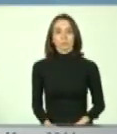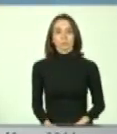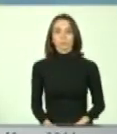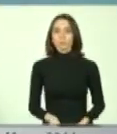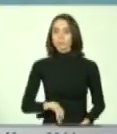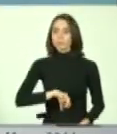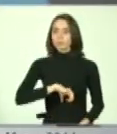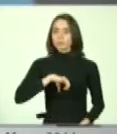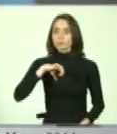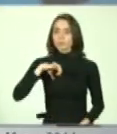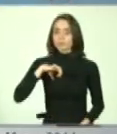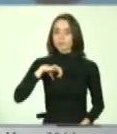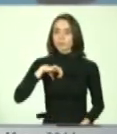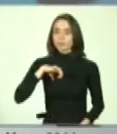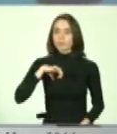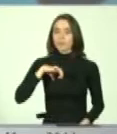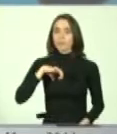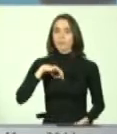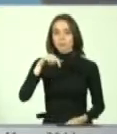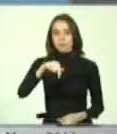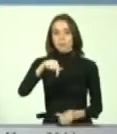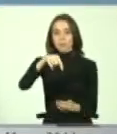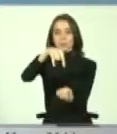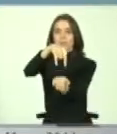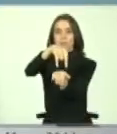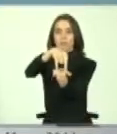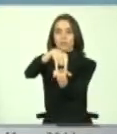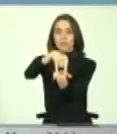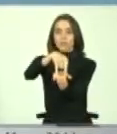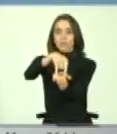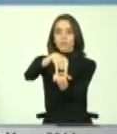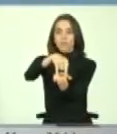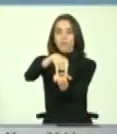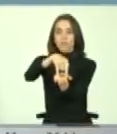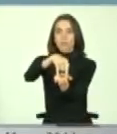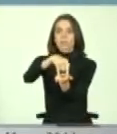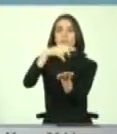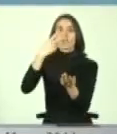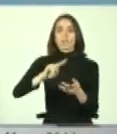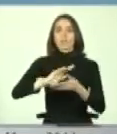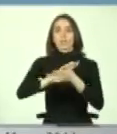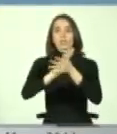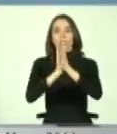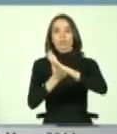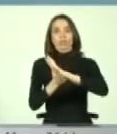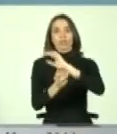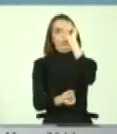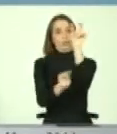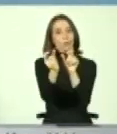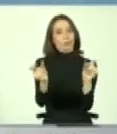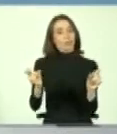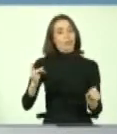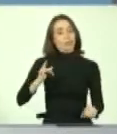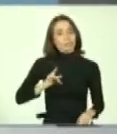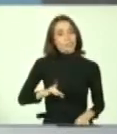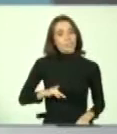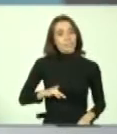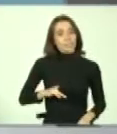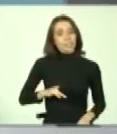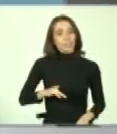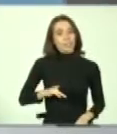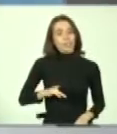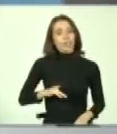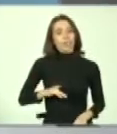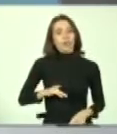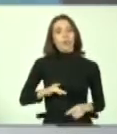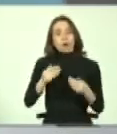orgullosos de que este congreso el de todos los chilenos nos haya